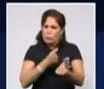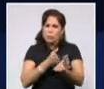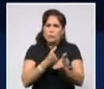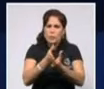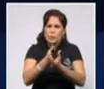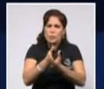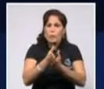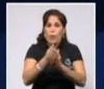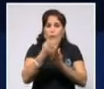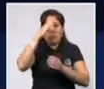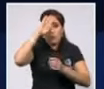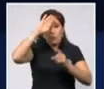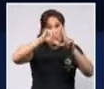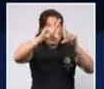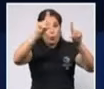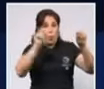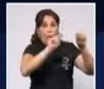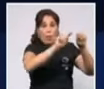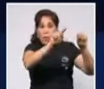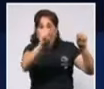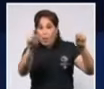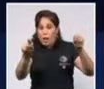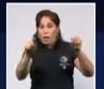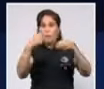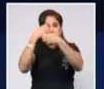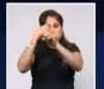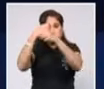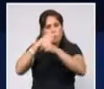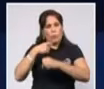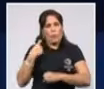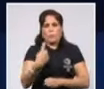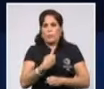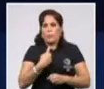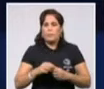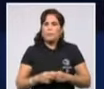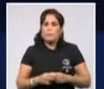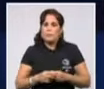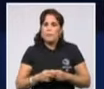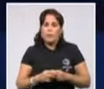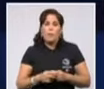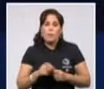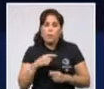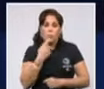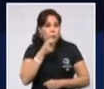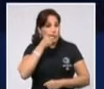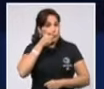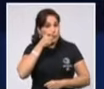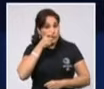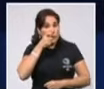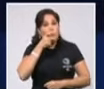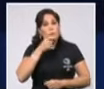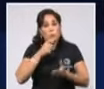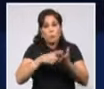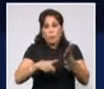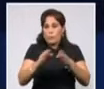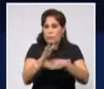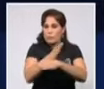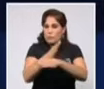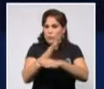pero creo que es importante que se sepa que mantenemos una vigilancia en todos los territorios.